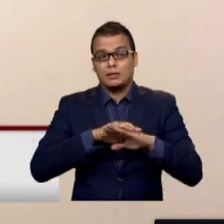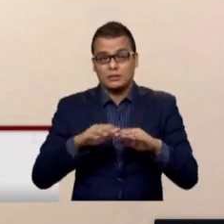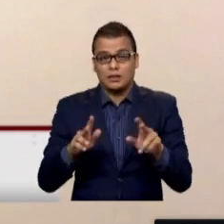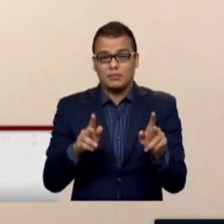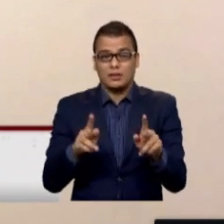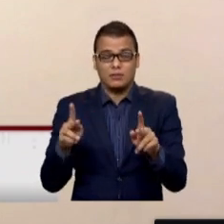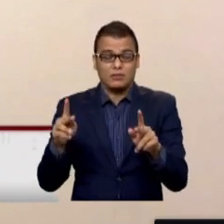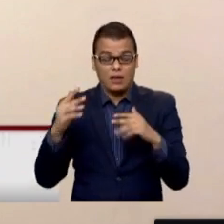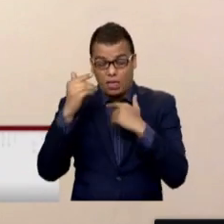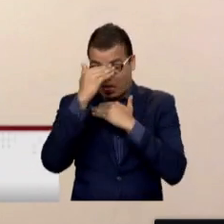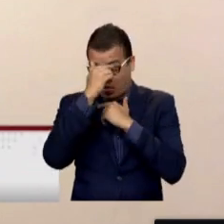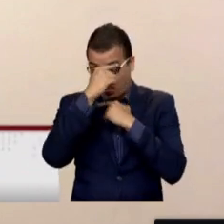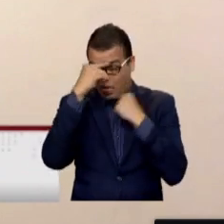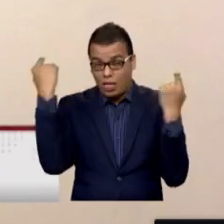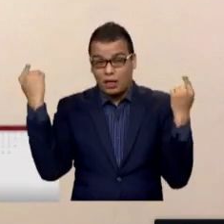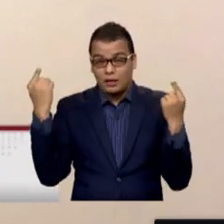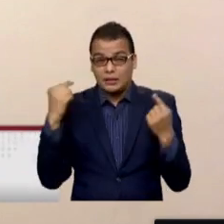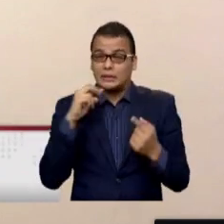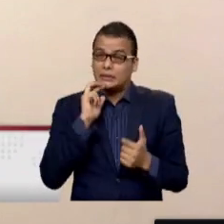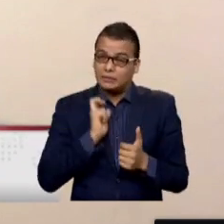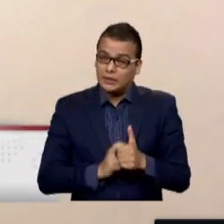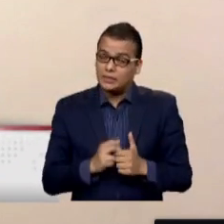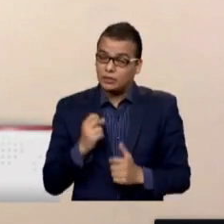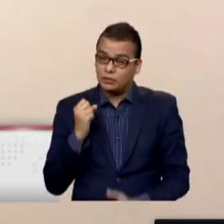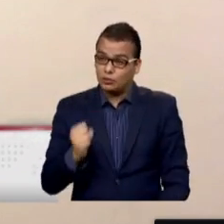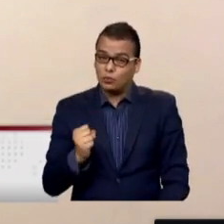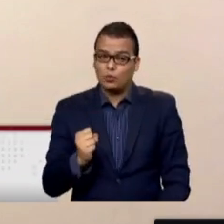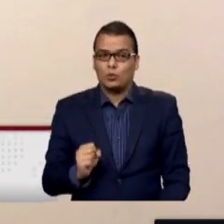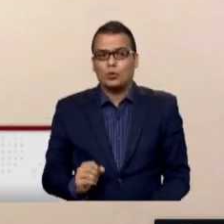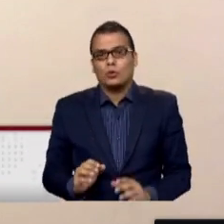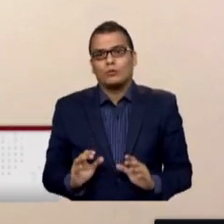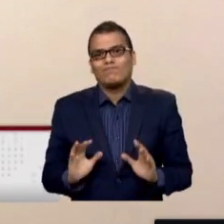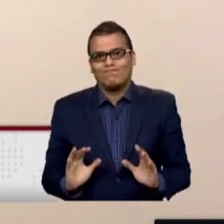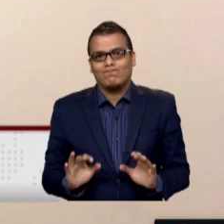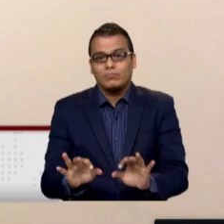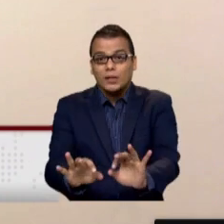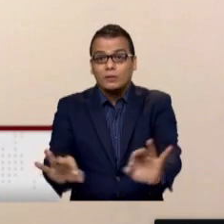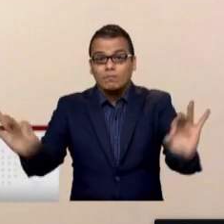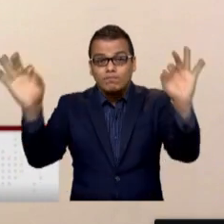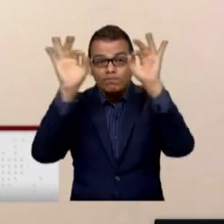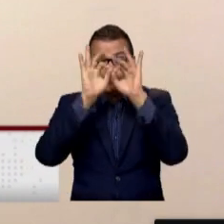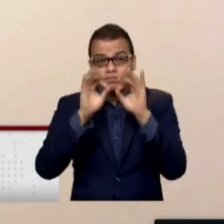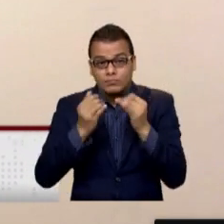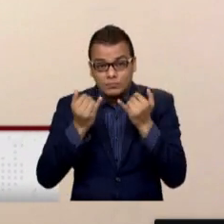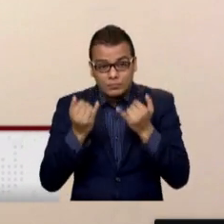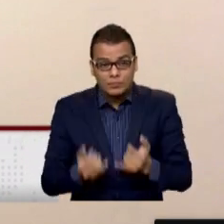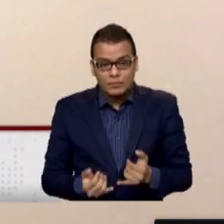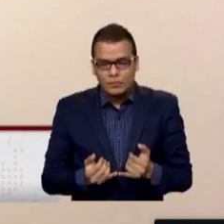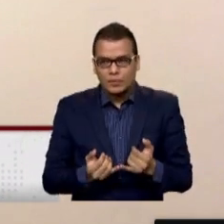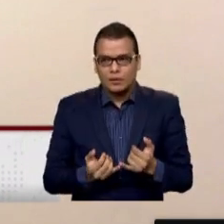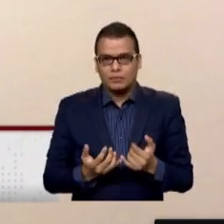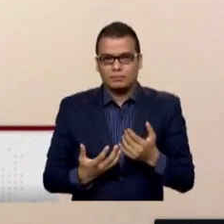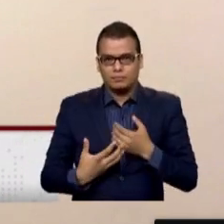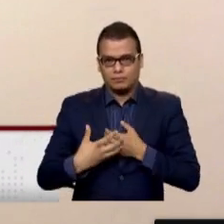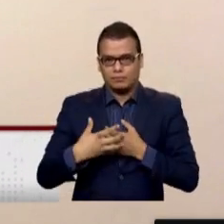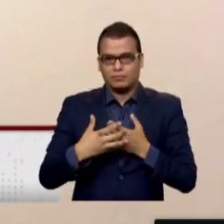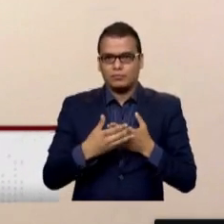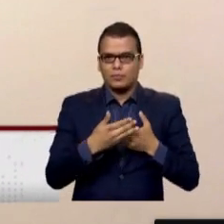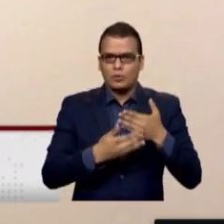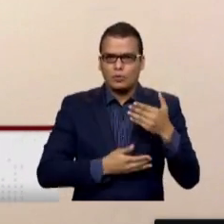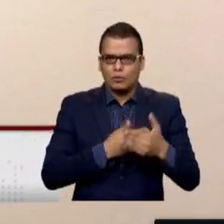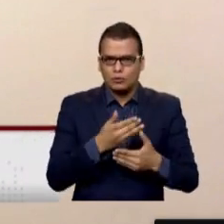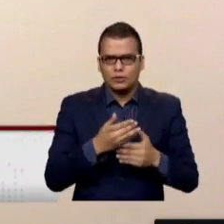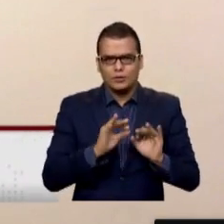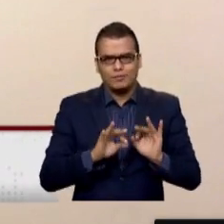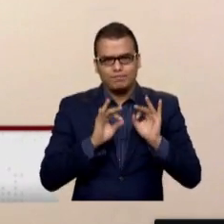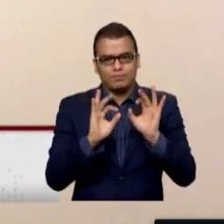genera... que es duro, efectivamente, que es necesario desarrollar unos protocolos también